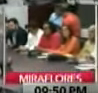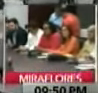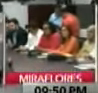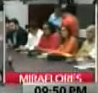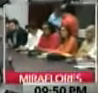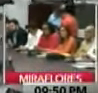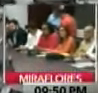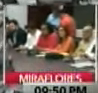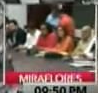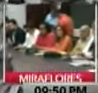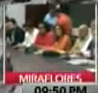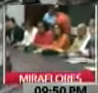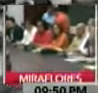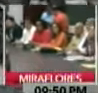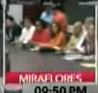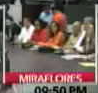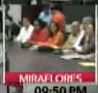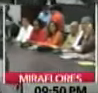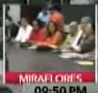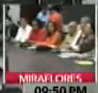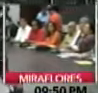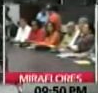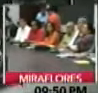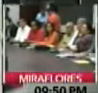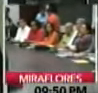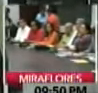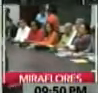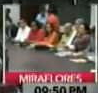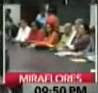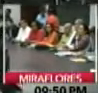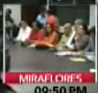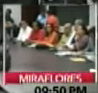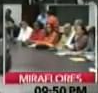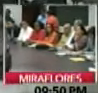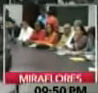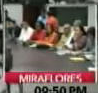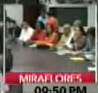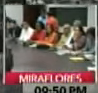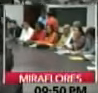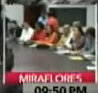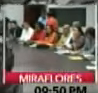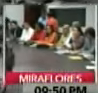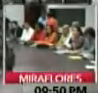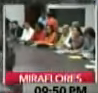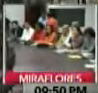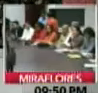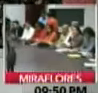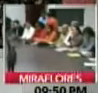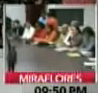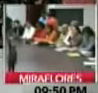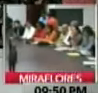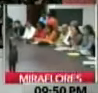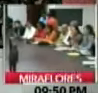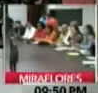Ese es uno solo, apenas. Pero si, ahí podemos poner el preescolar del Ministerio de Transporte.